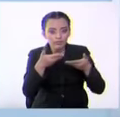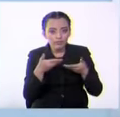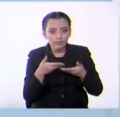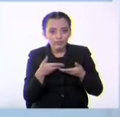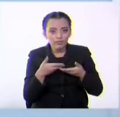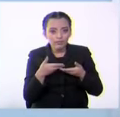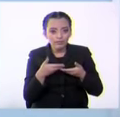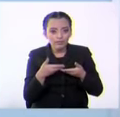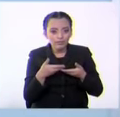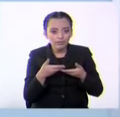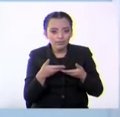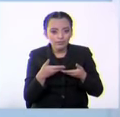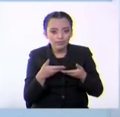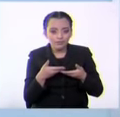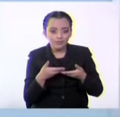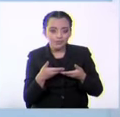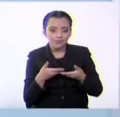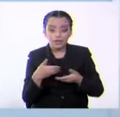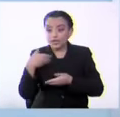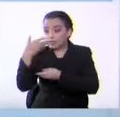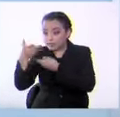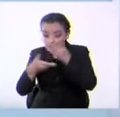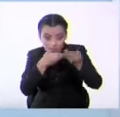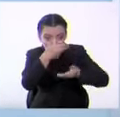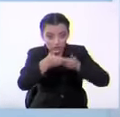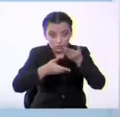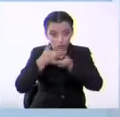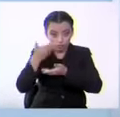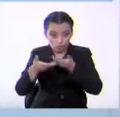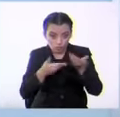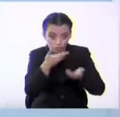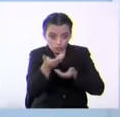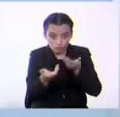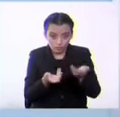ser bienes, servicios